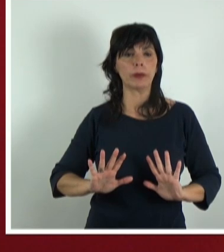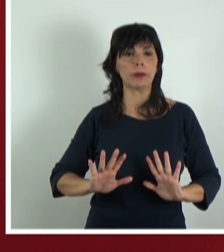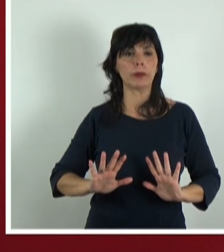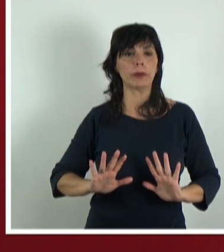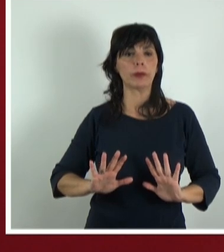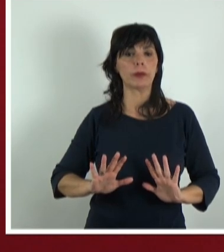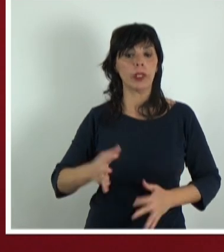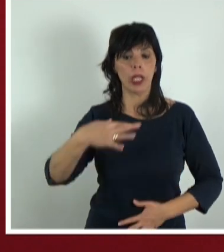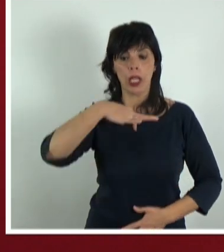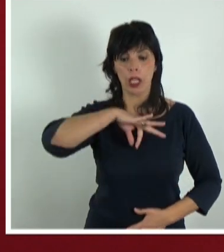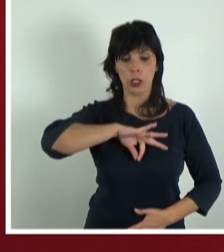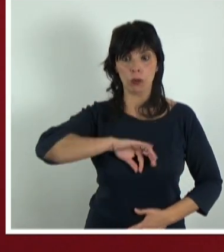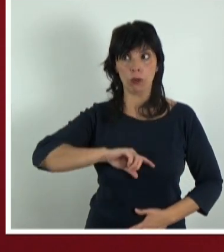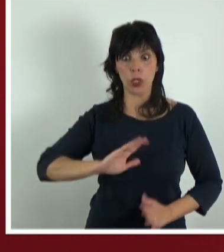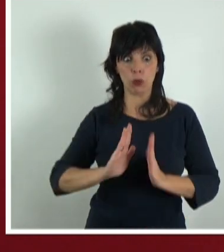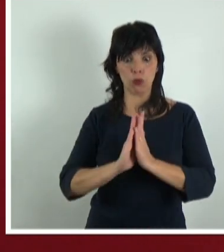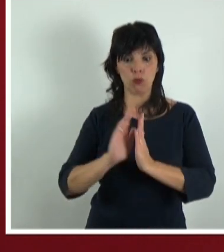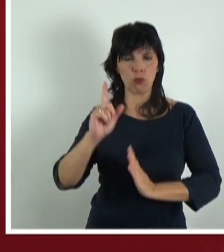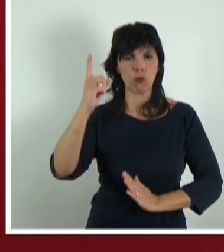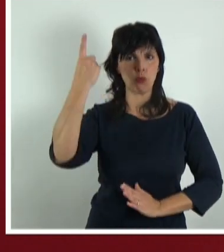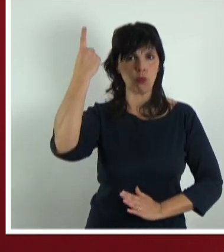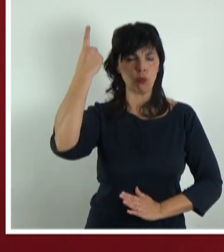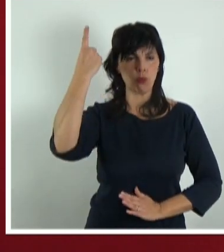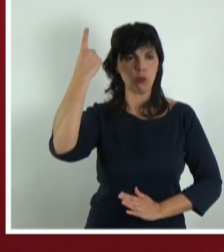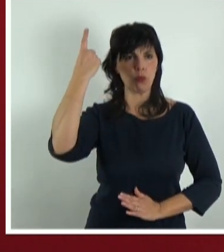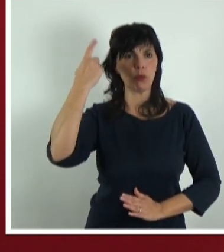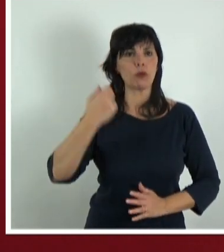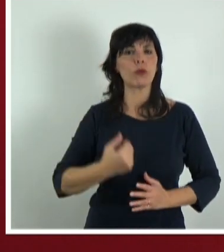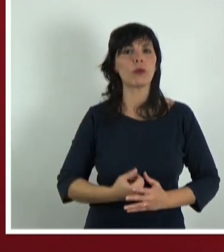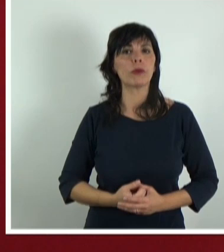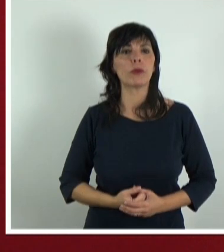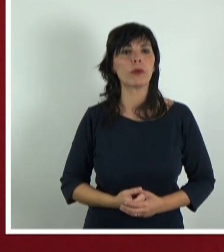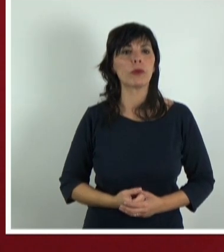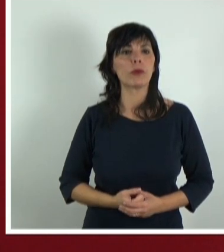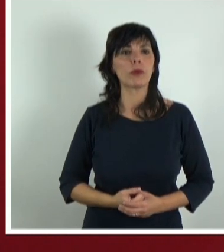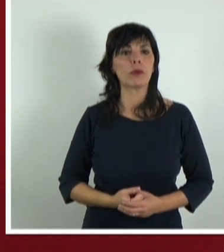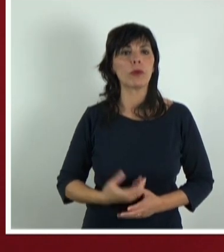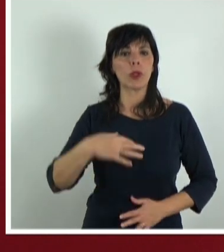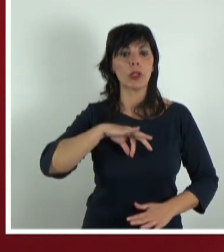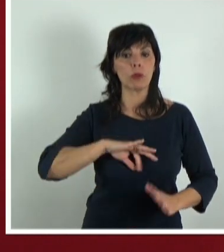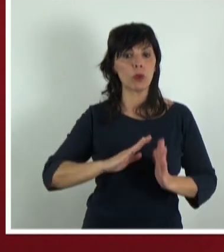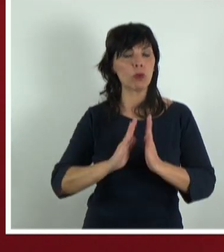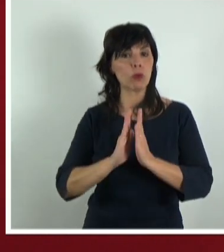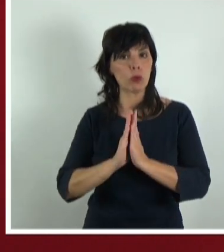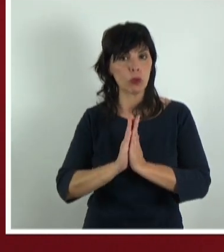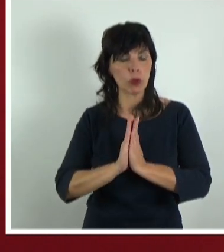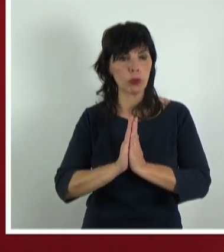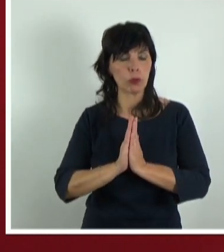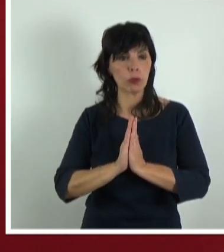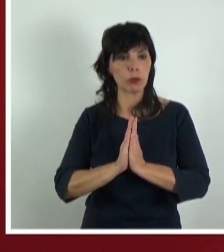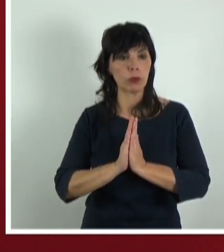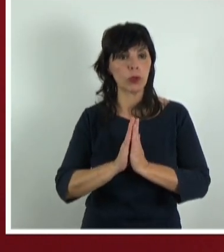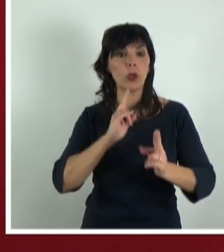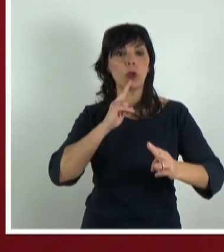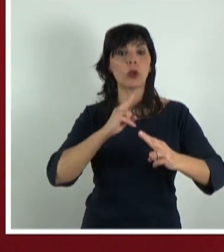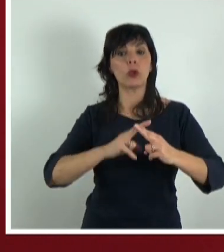el Ruach HaKodesh de Dios, el Espíritu de su santidad, el Espíritu Santo, es